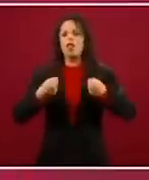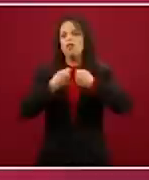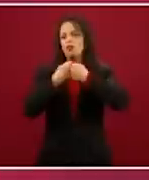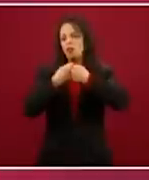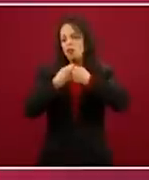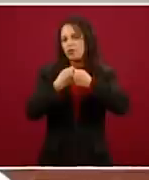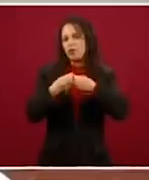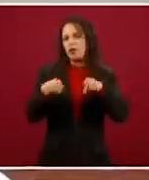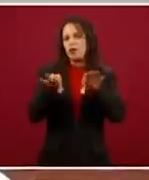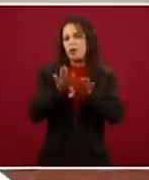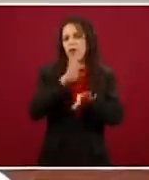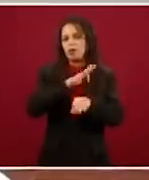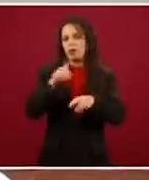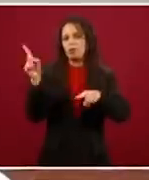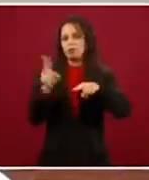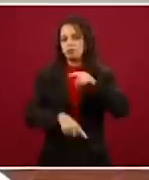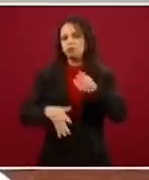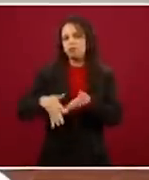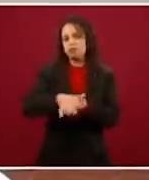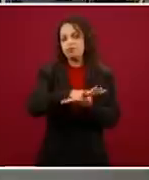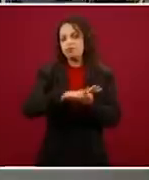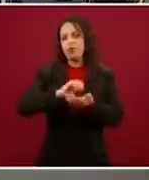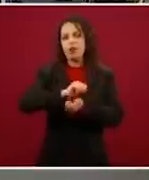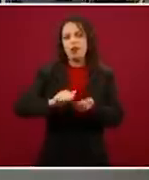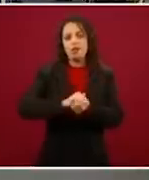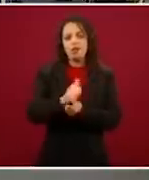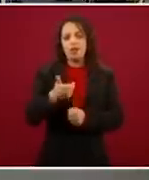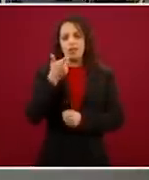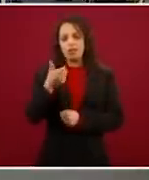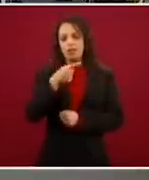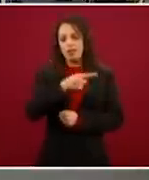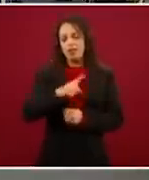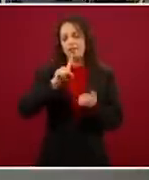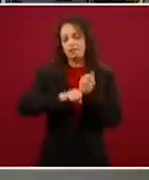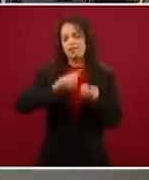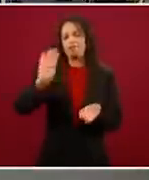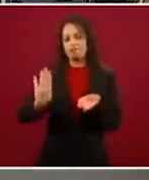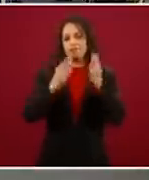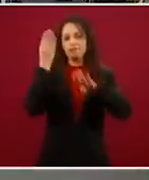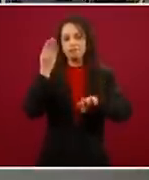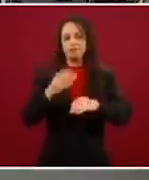de combate al lavado de dinero a nivel global. Segunda pregunta, doctor,